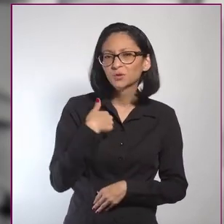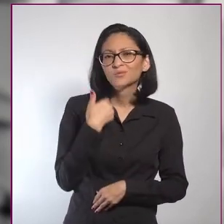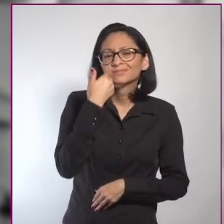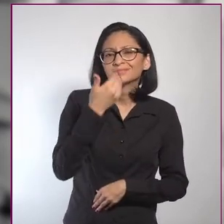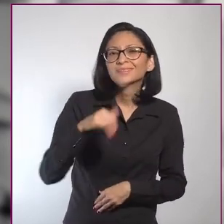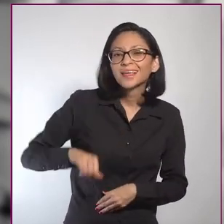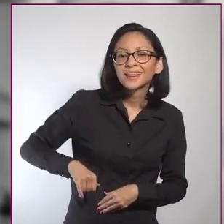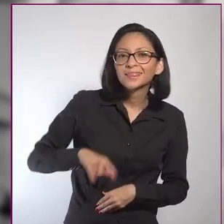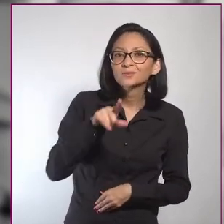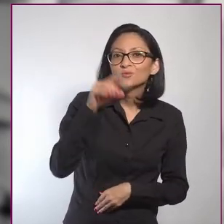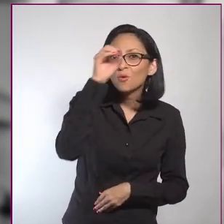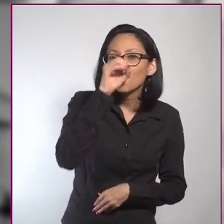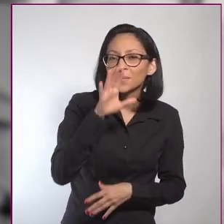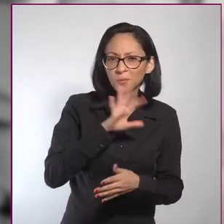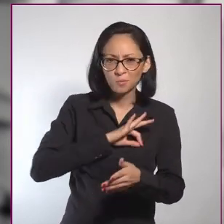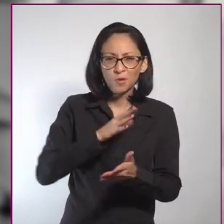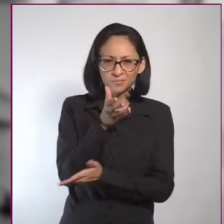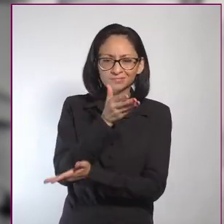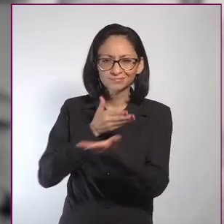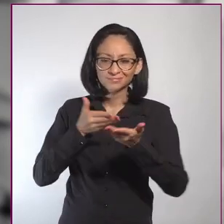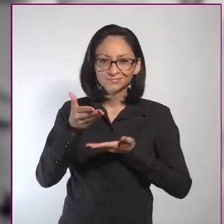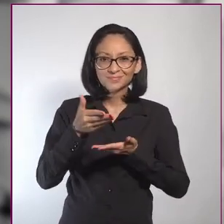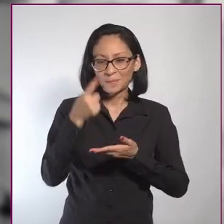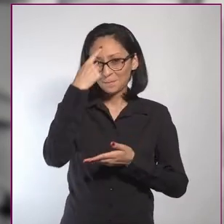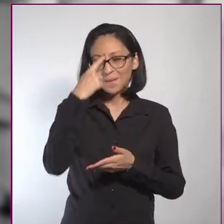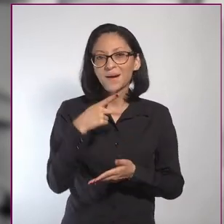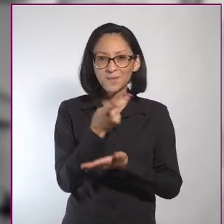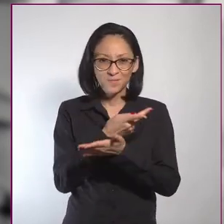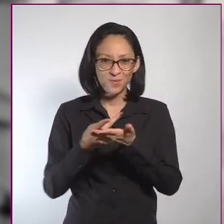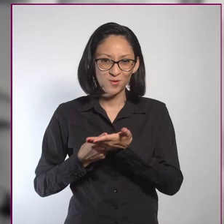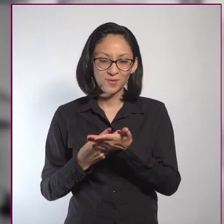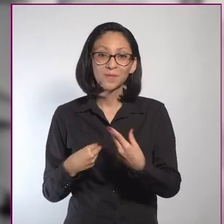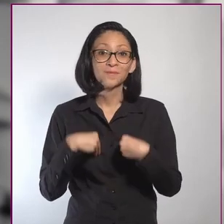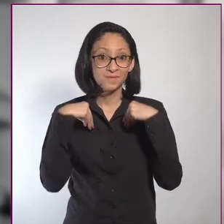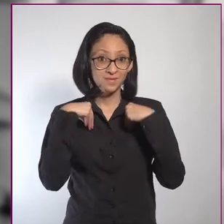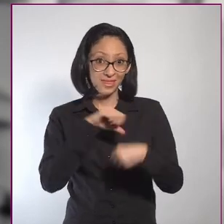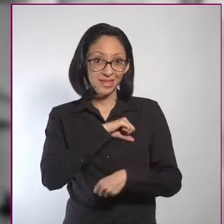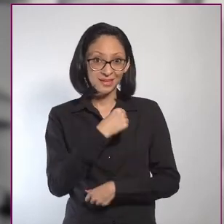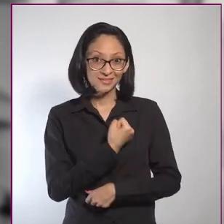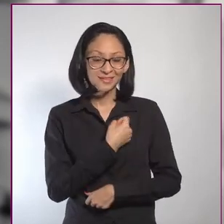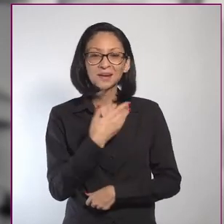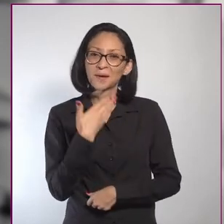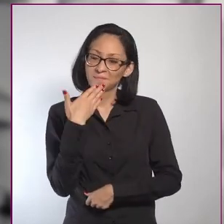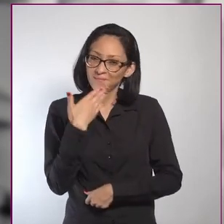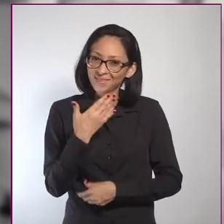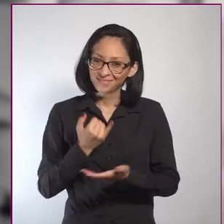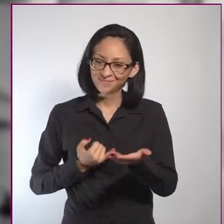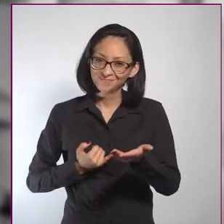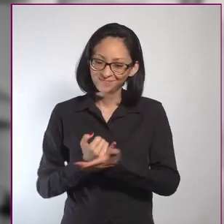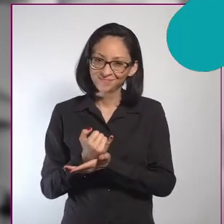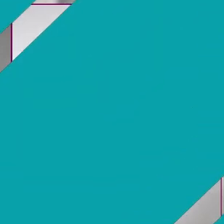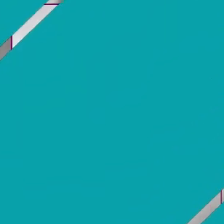opinión. Participa con Jóvenes en TV y haz este programa con nosotros. Vida Saludable, una buena decisión.